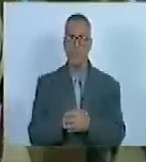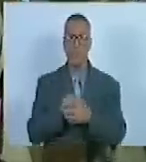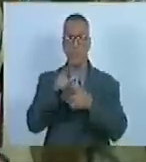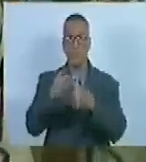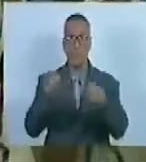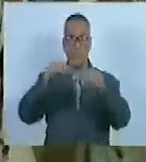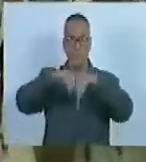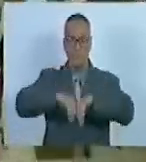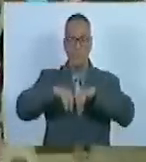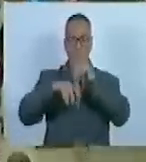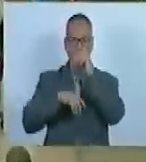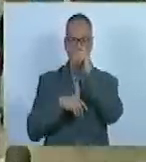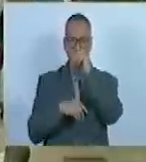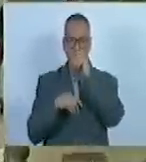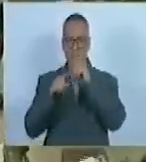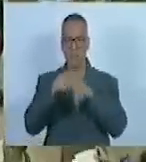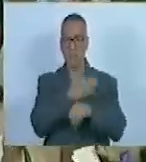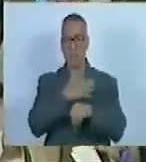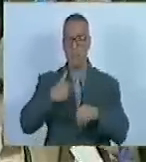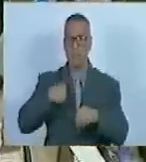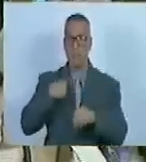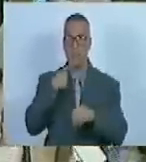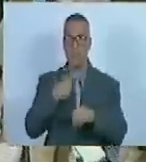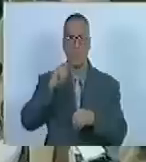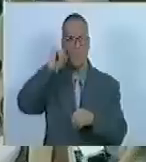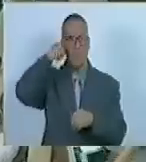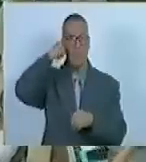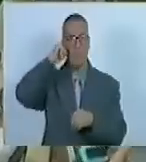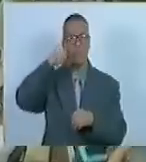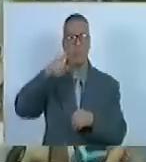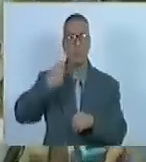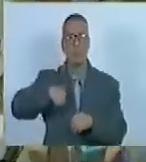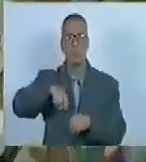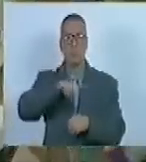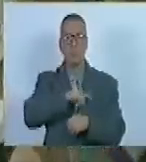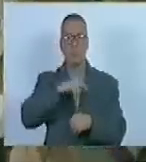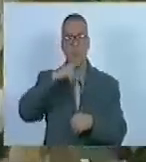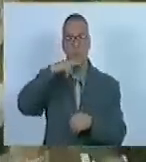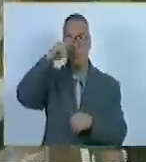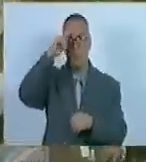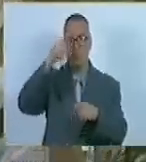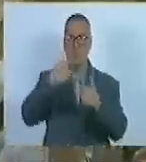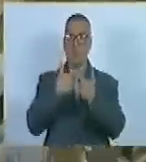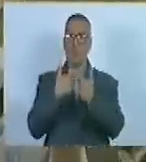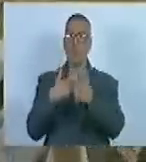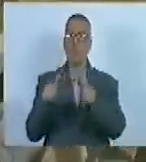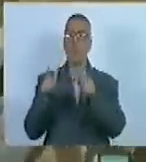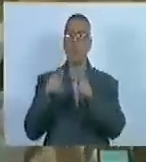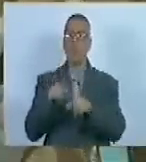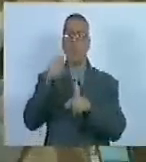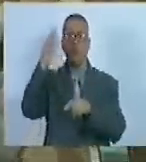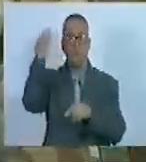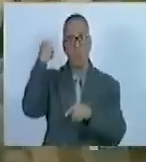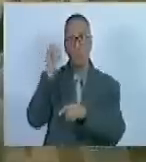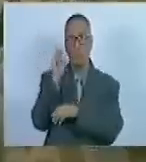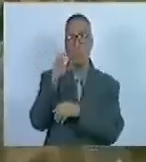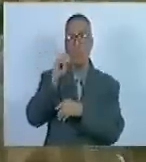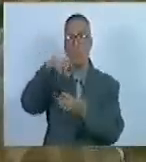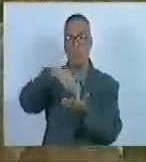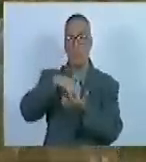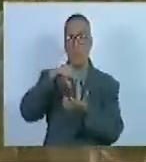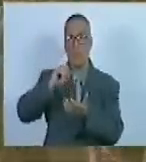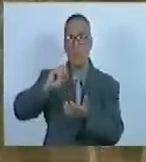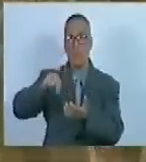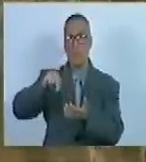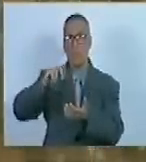este acuerdo, quiero recordarle que nuestro padre el Libertador, allá en el Congreso de